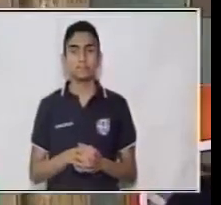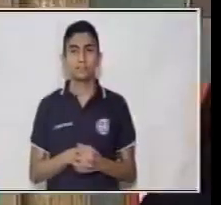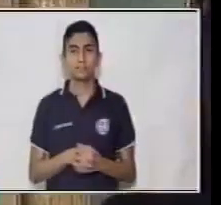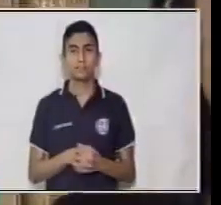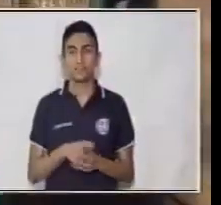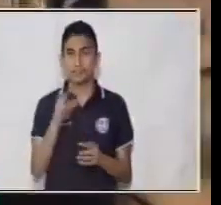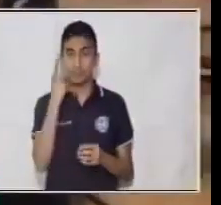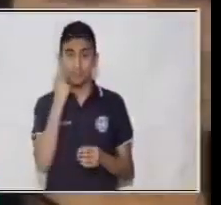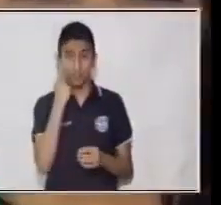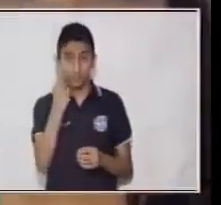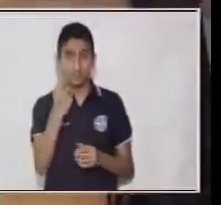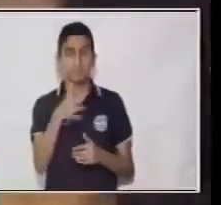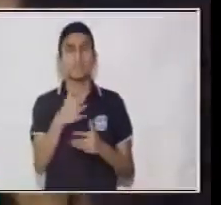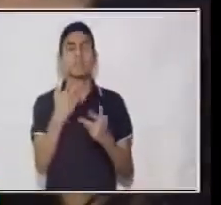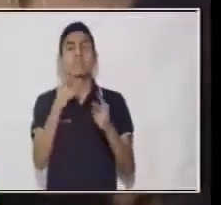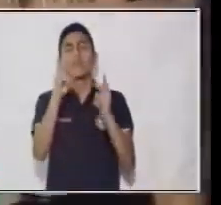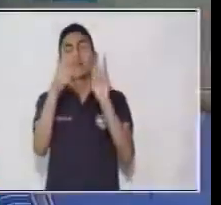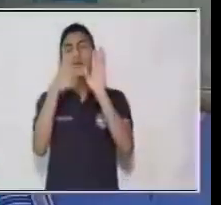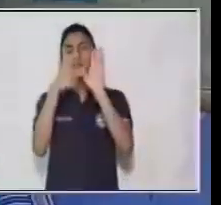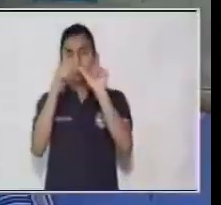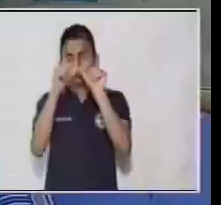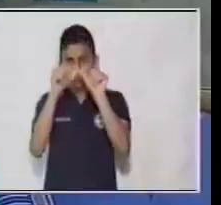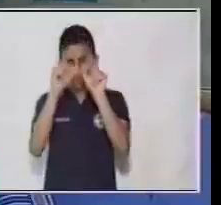A ver, vamos a continuar.